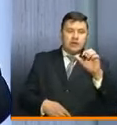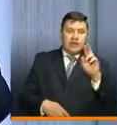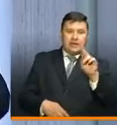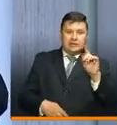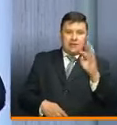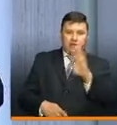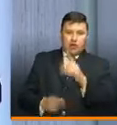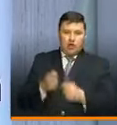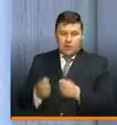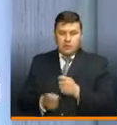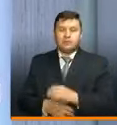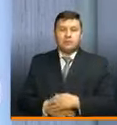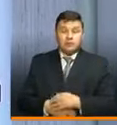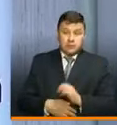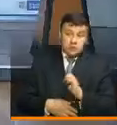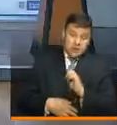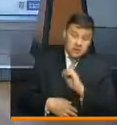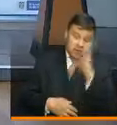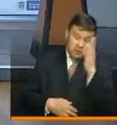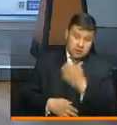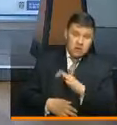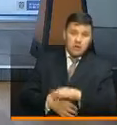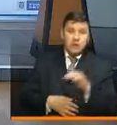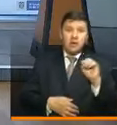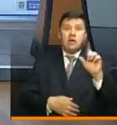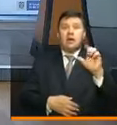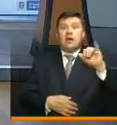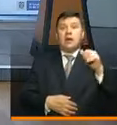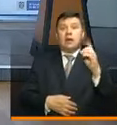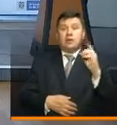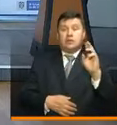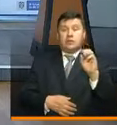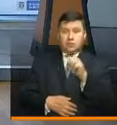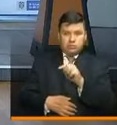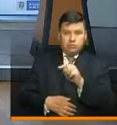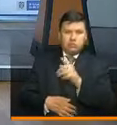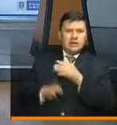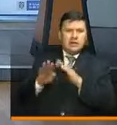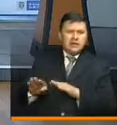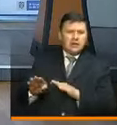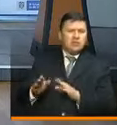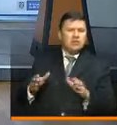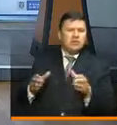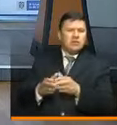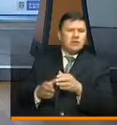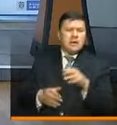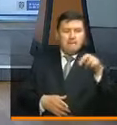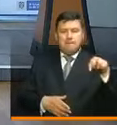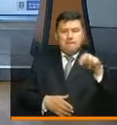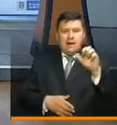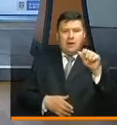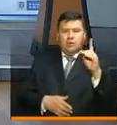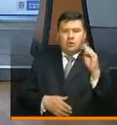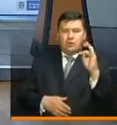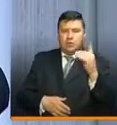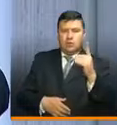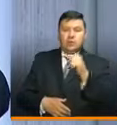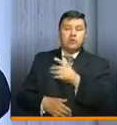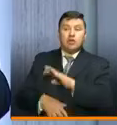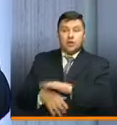de Comercio, por supuesto al doctor Alejandro Pacheco, representante adjunto de PNUD. También quisiera saludar